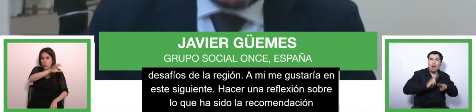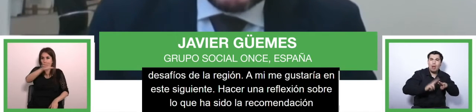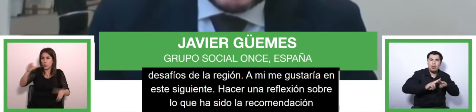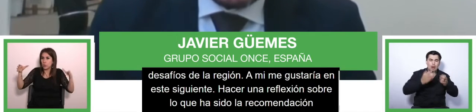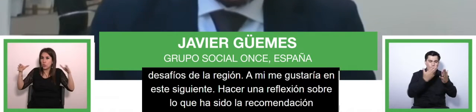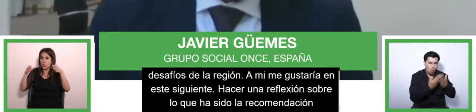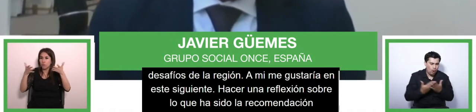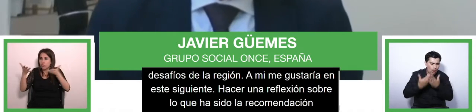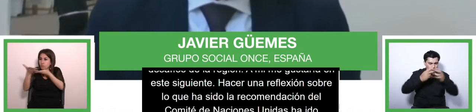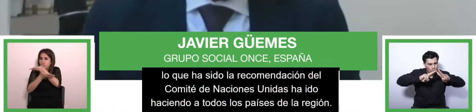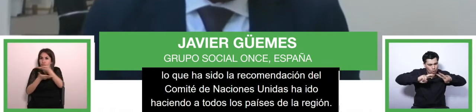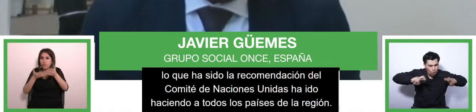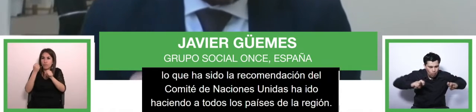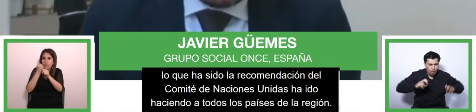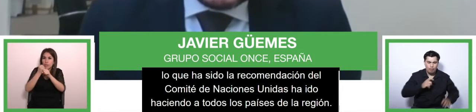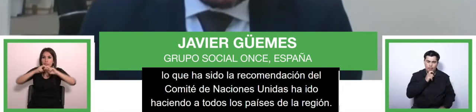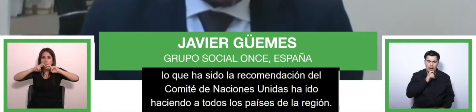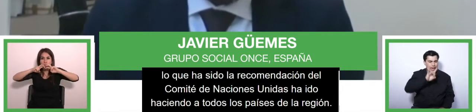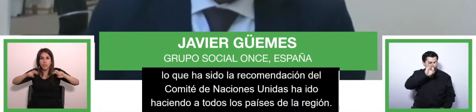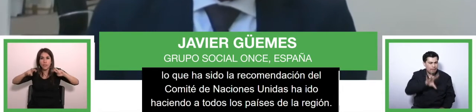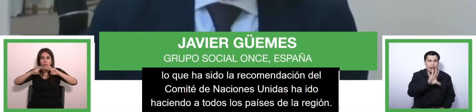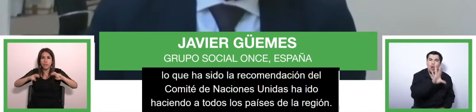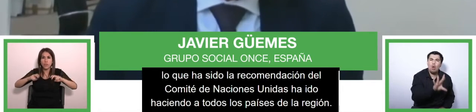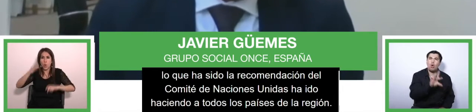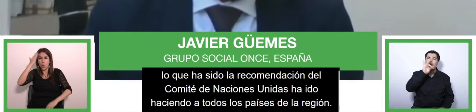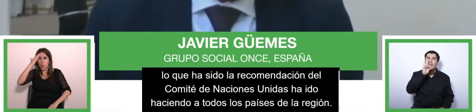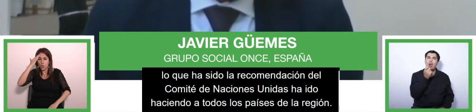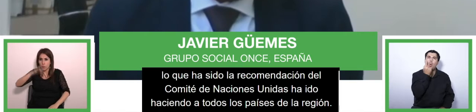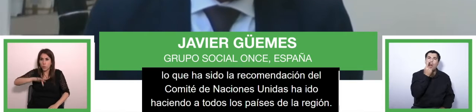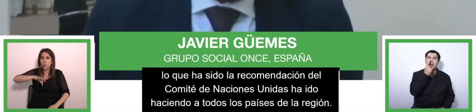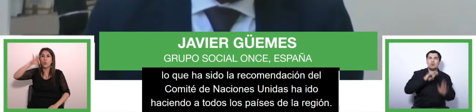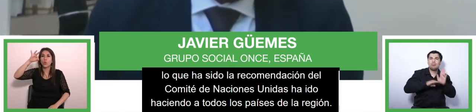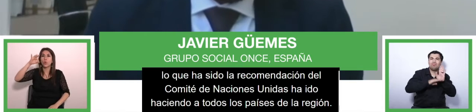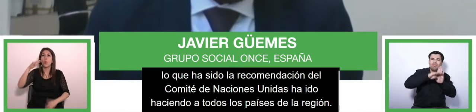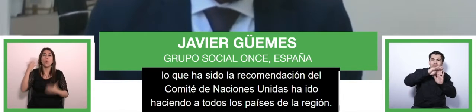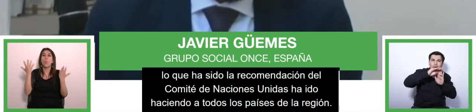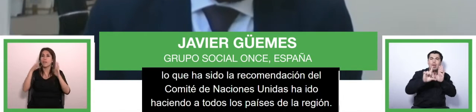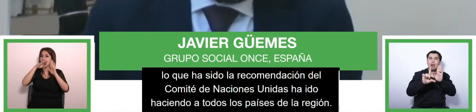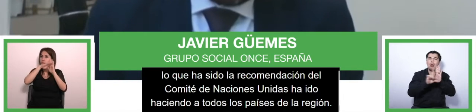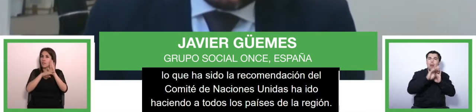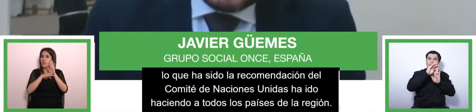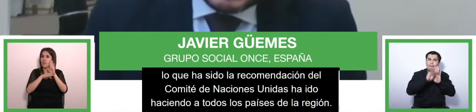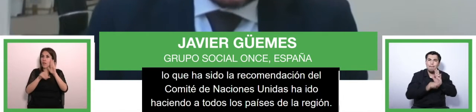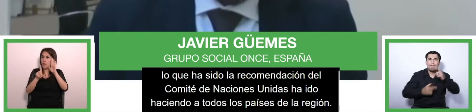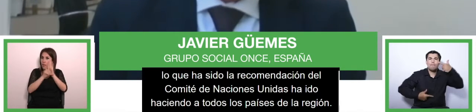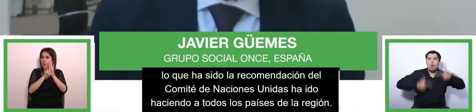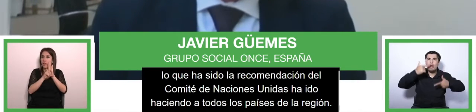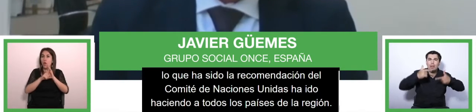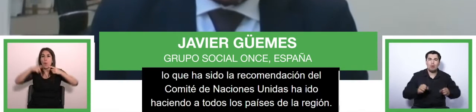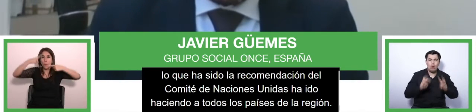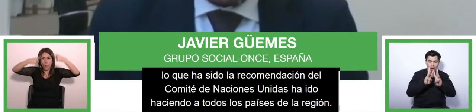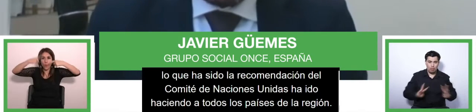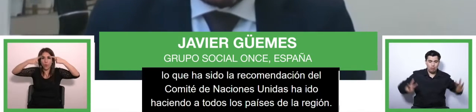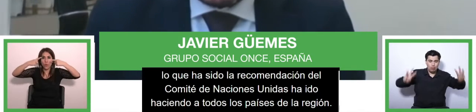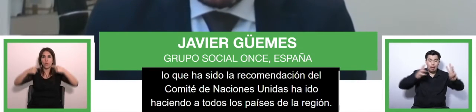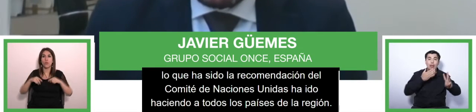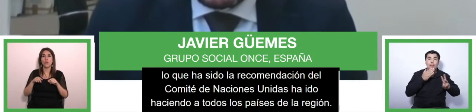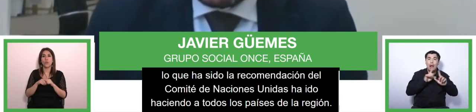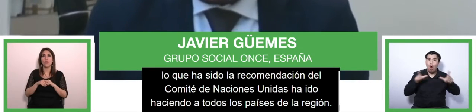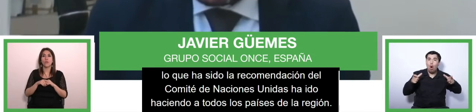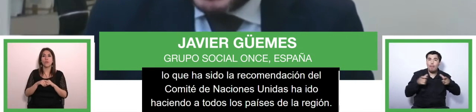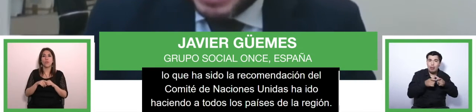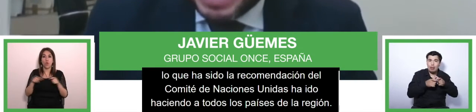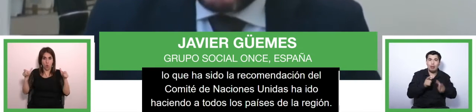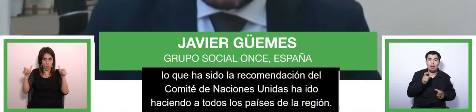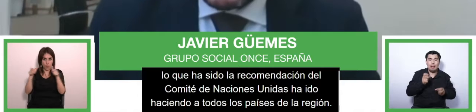para localizar cuáles son los ámbitos políticos donde las Naciones Unidas y sobre todo su Comité sobre los Derechos de las Personas con